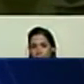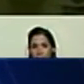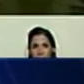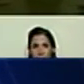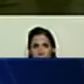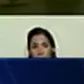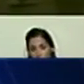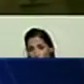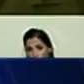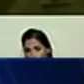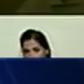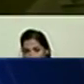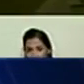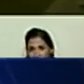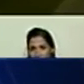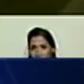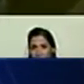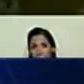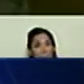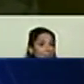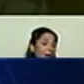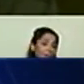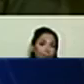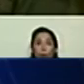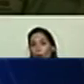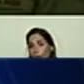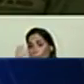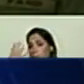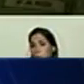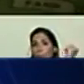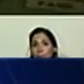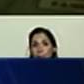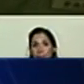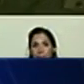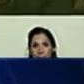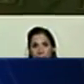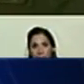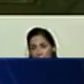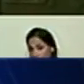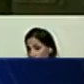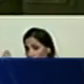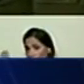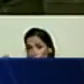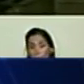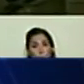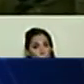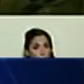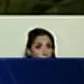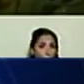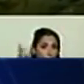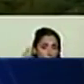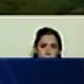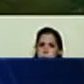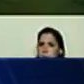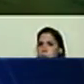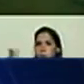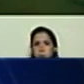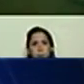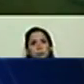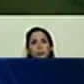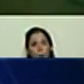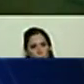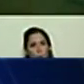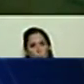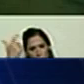decirlo. Y lamentablemente tenemos que salir, los hombres y mujeres de armas, a sentar una